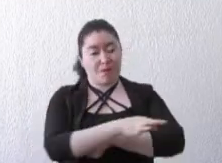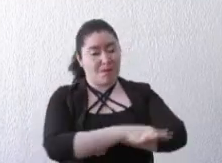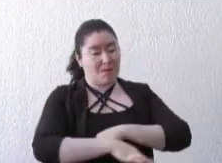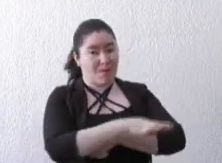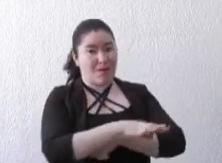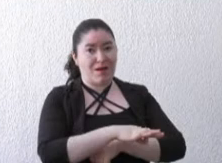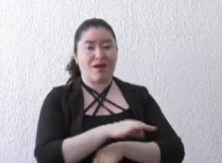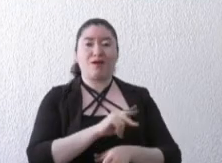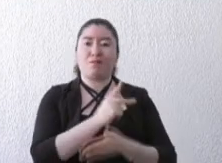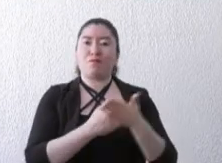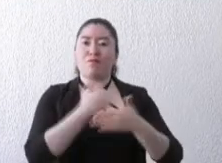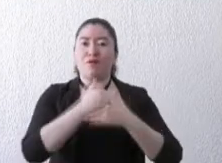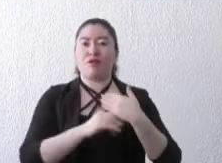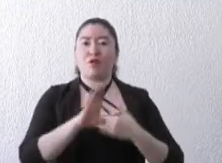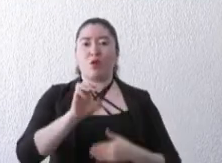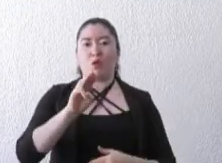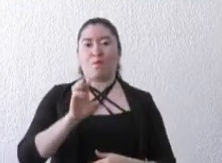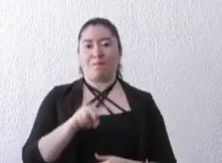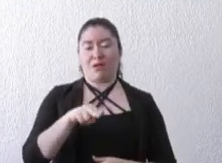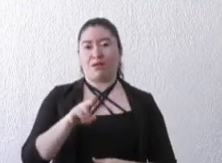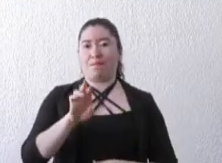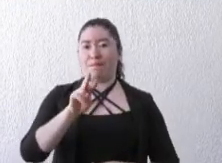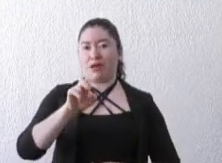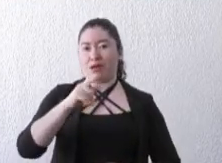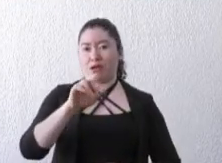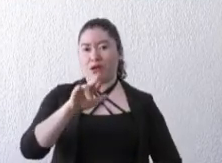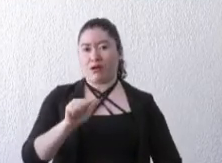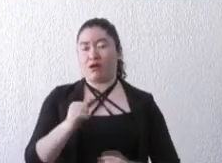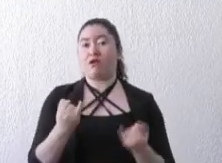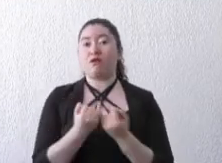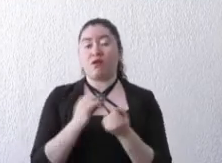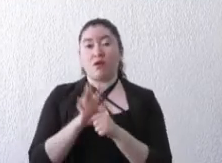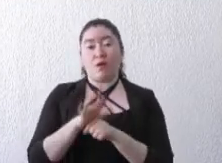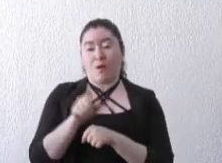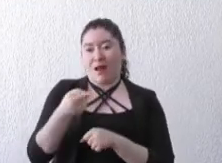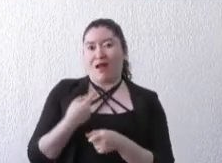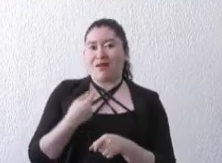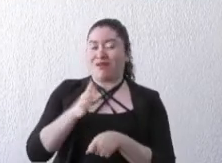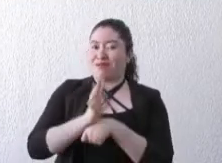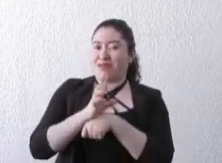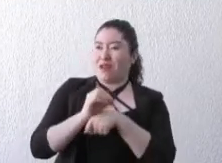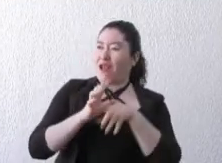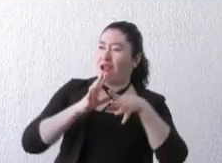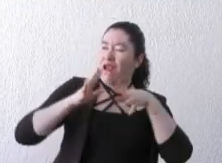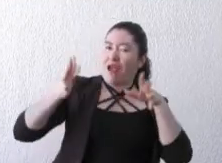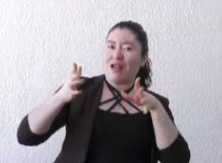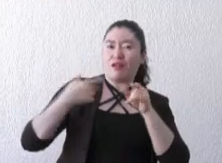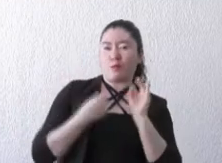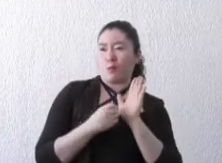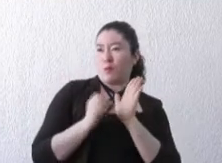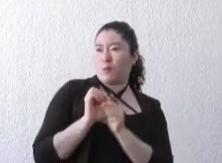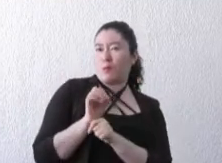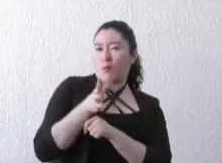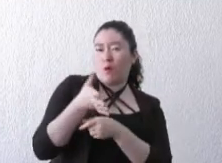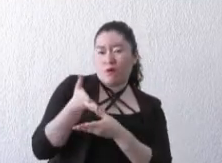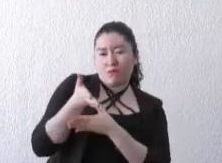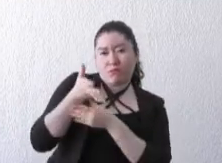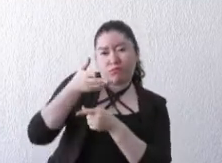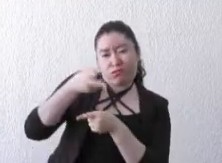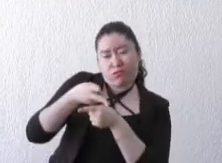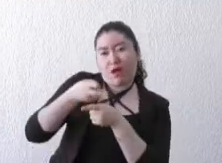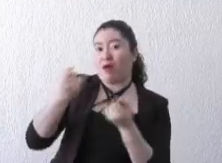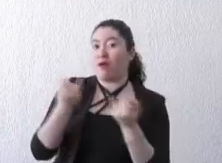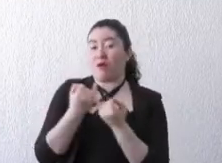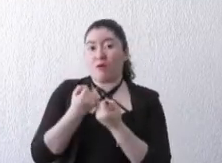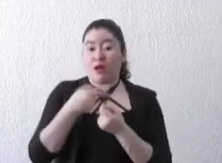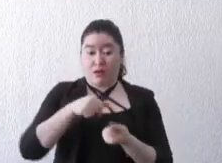fue pensado bajo el concepto de las grandes edificaciones cinematográficas de aquella época y que el tiempo lo iría transformando